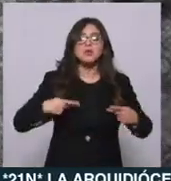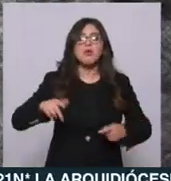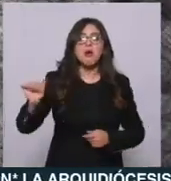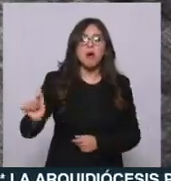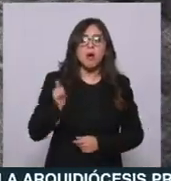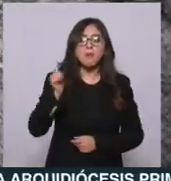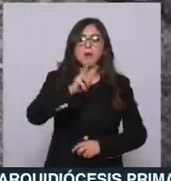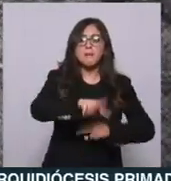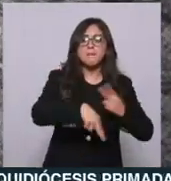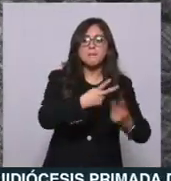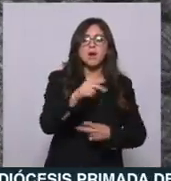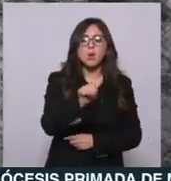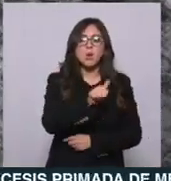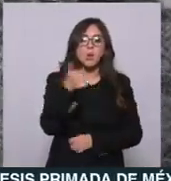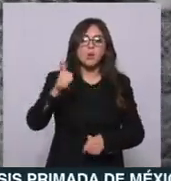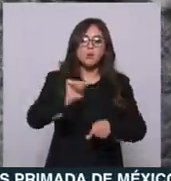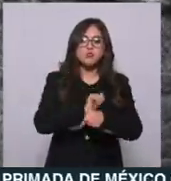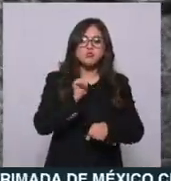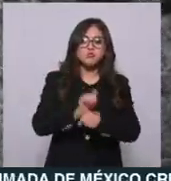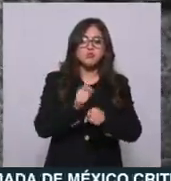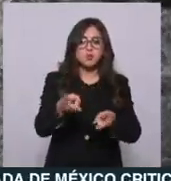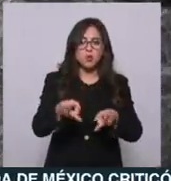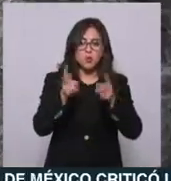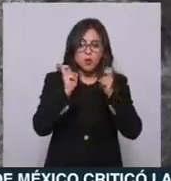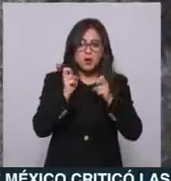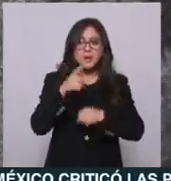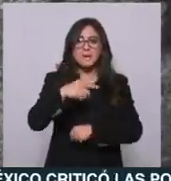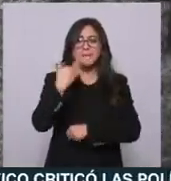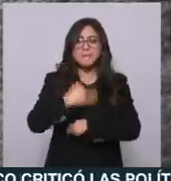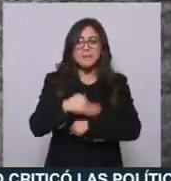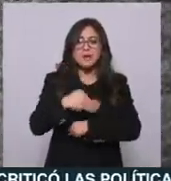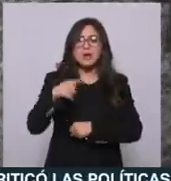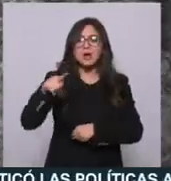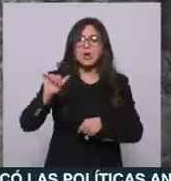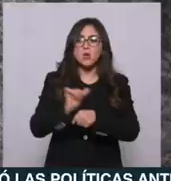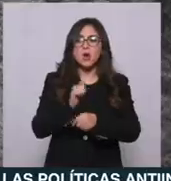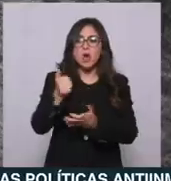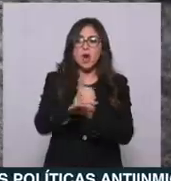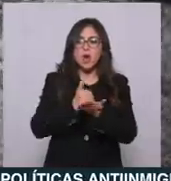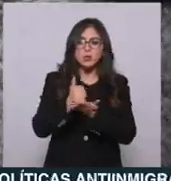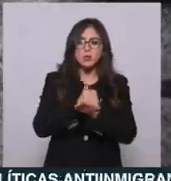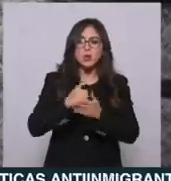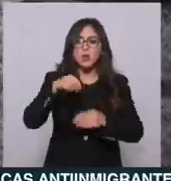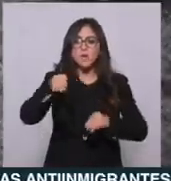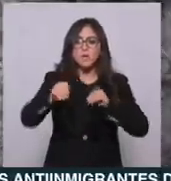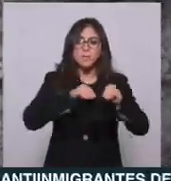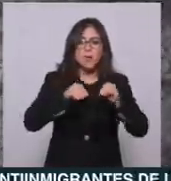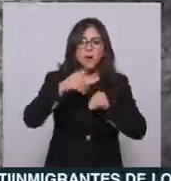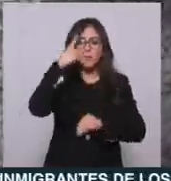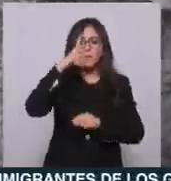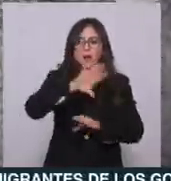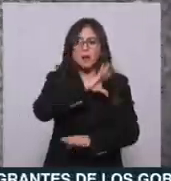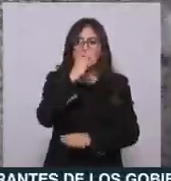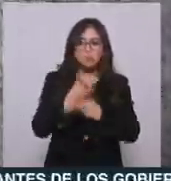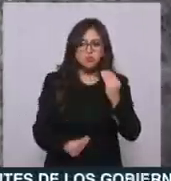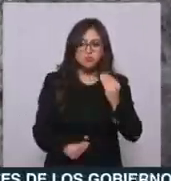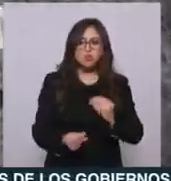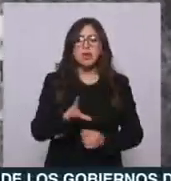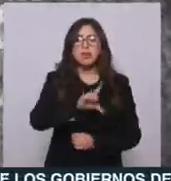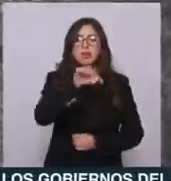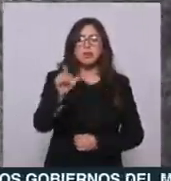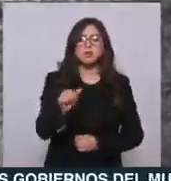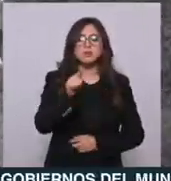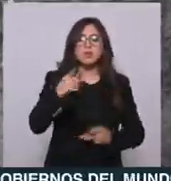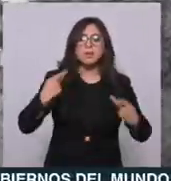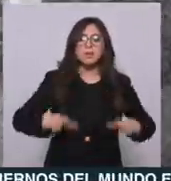delincuentes se dirige hacia otro auto para robarlo, mientras el carro azul continúa maniobrando para huir. Acto seguido, los